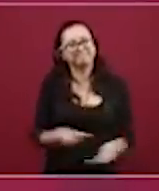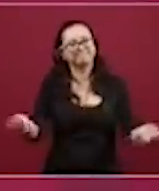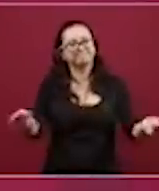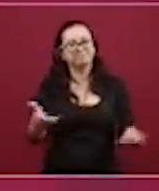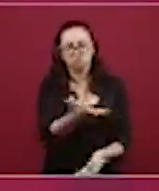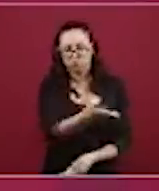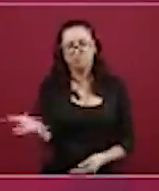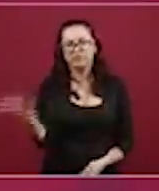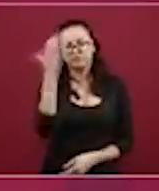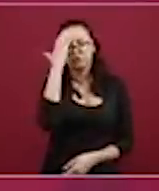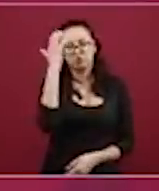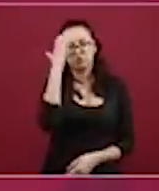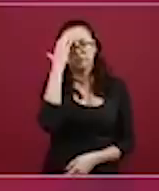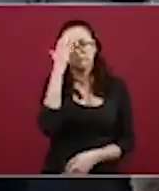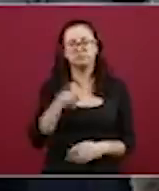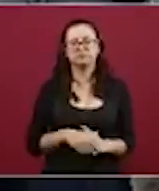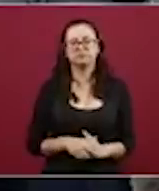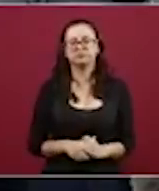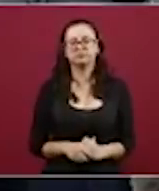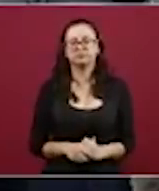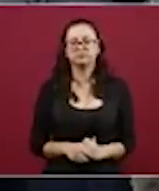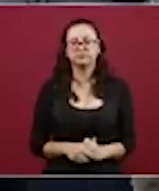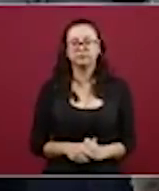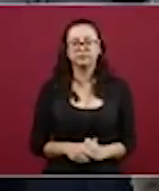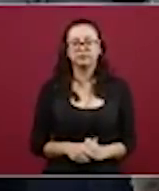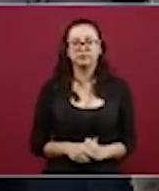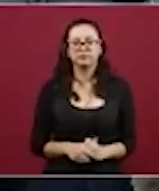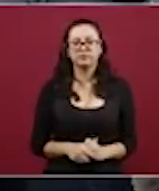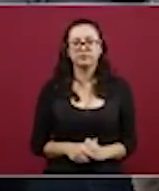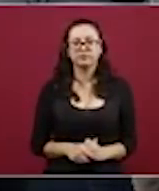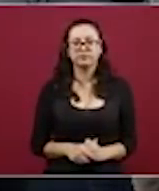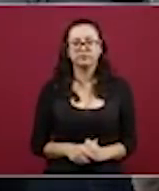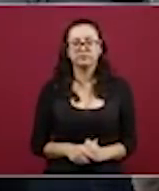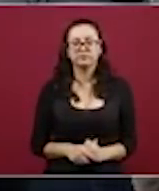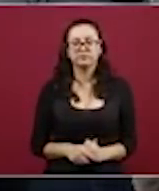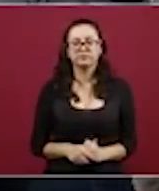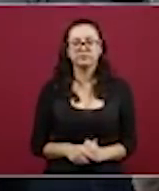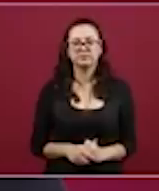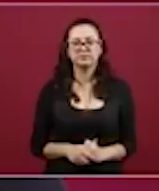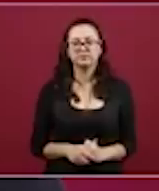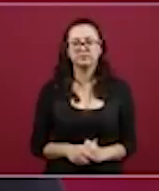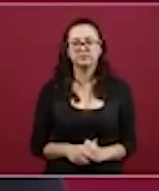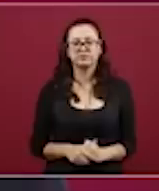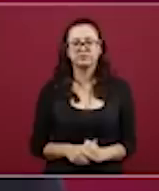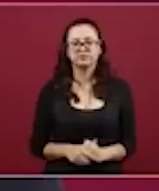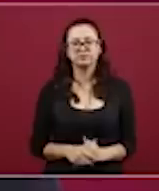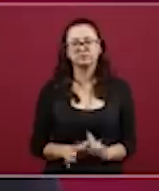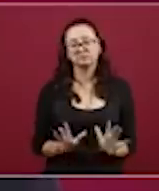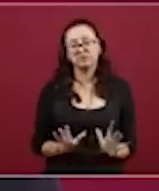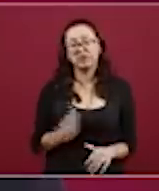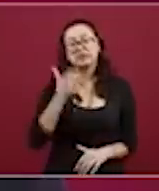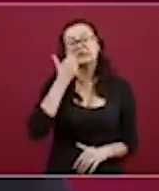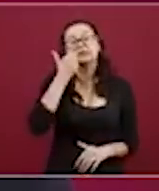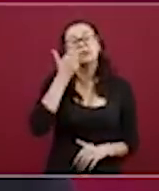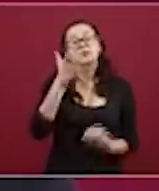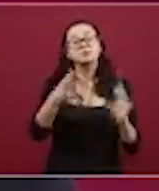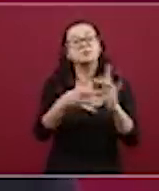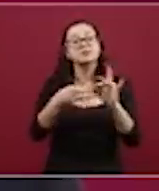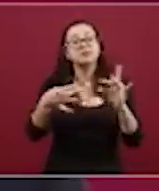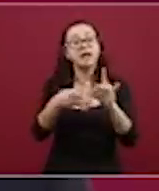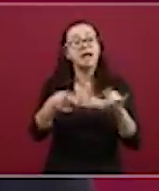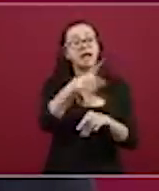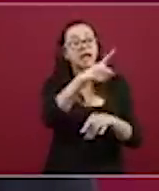voy a compartir con ustedes. Quiero aclarar que no buscamos afectar a